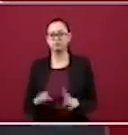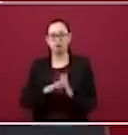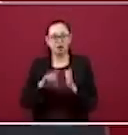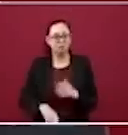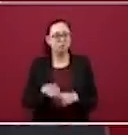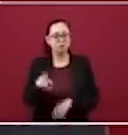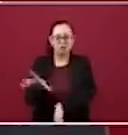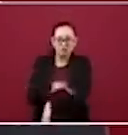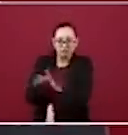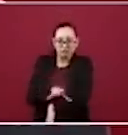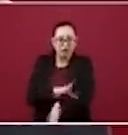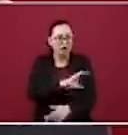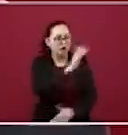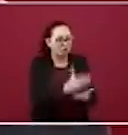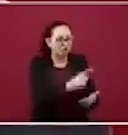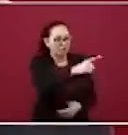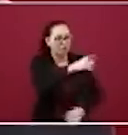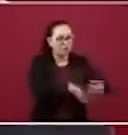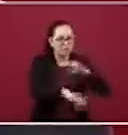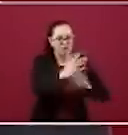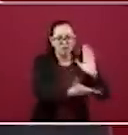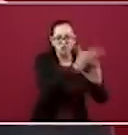gasoductos, a quienes